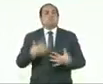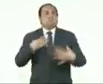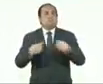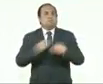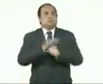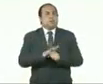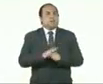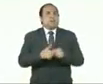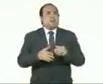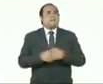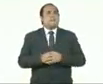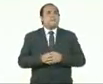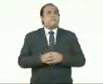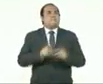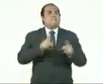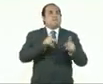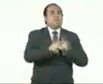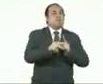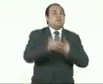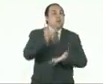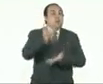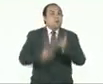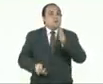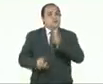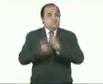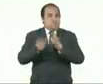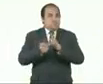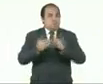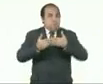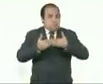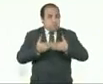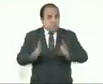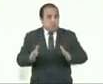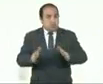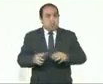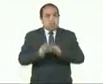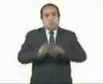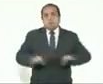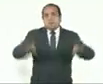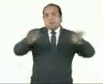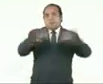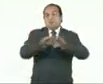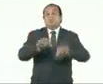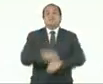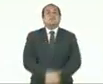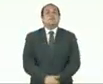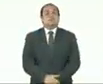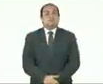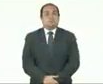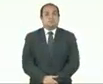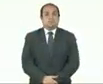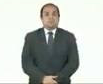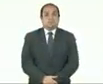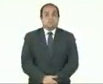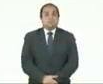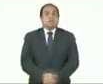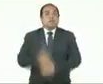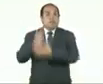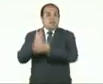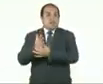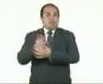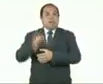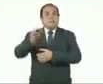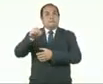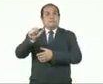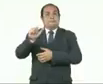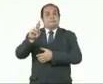Se suspendió y ahora lo hemos recuperado de manera muy importante. Como bien decía aquí